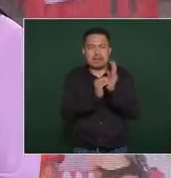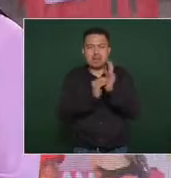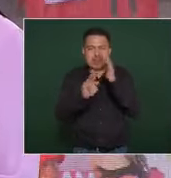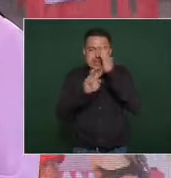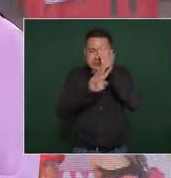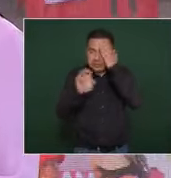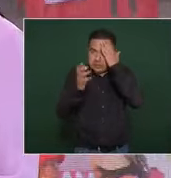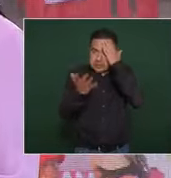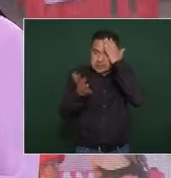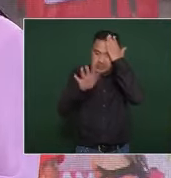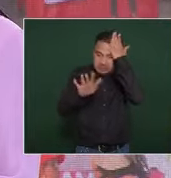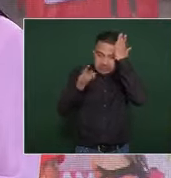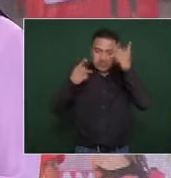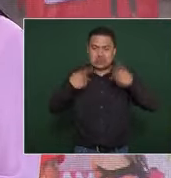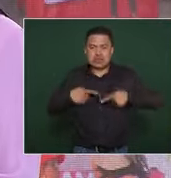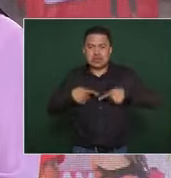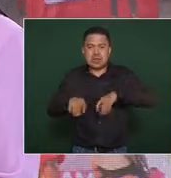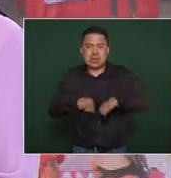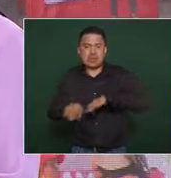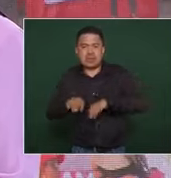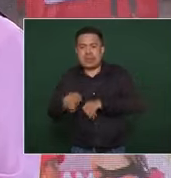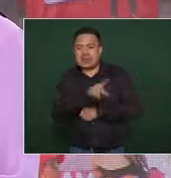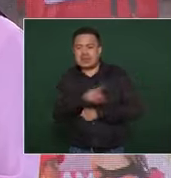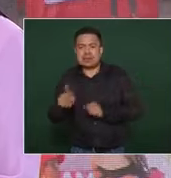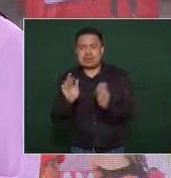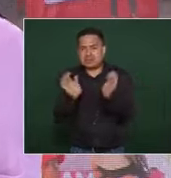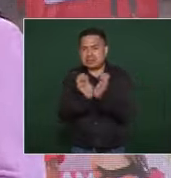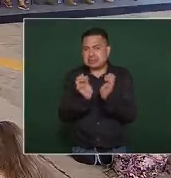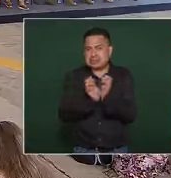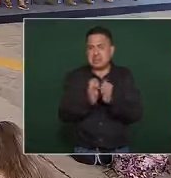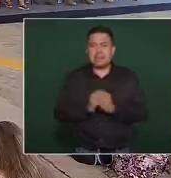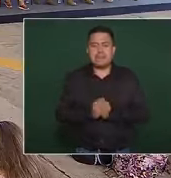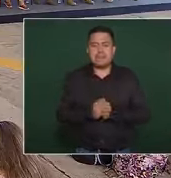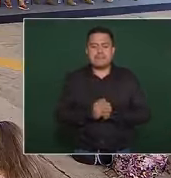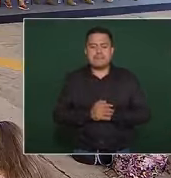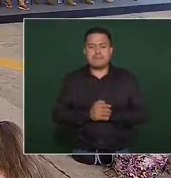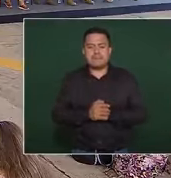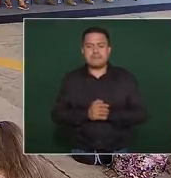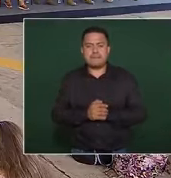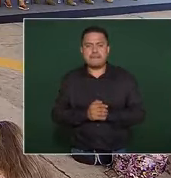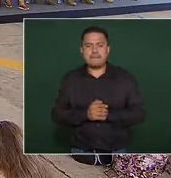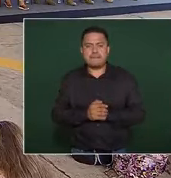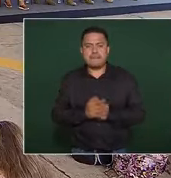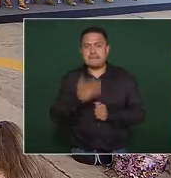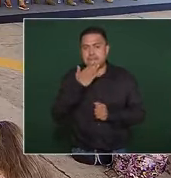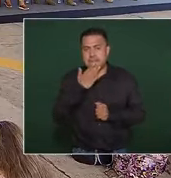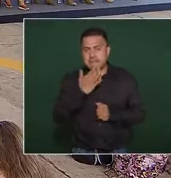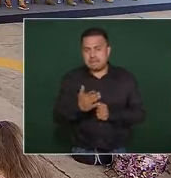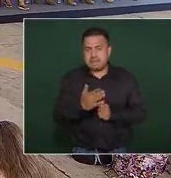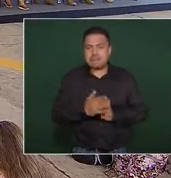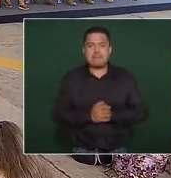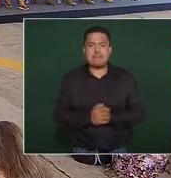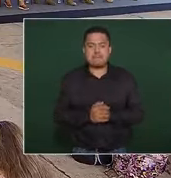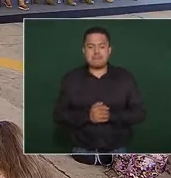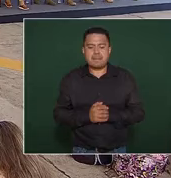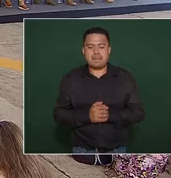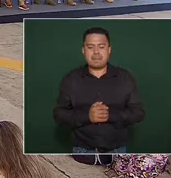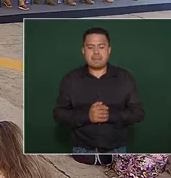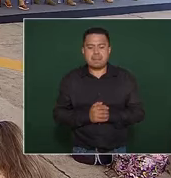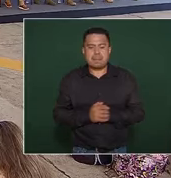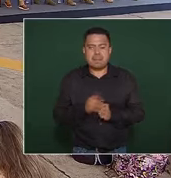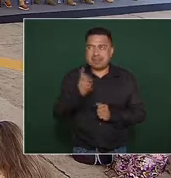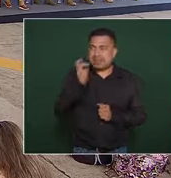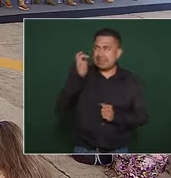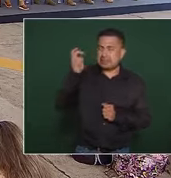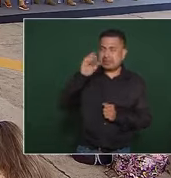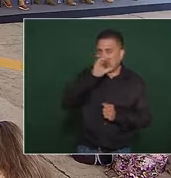5.510 apoyos a los trabajadores del ISSSTE. Adelante. Muy bien. Y bueno, estas son las